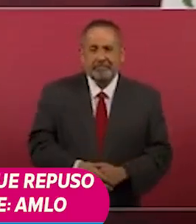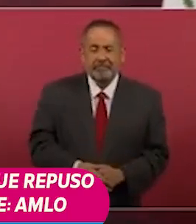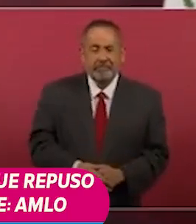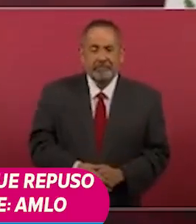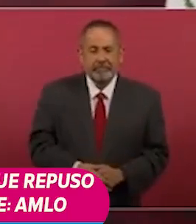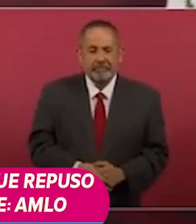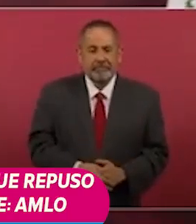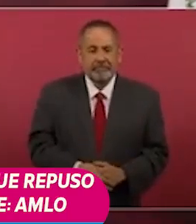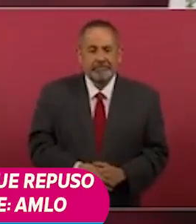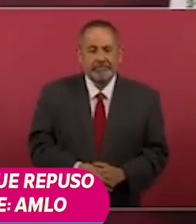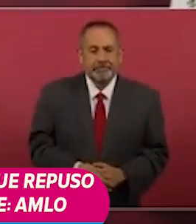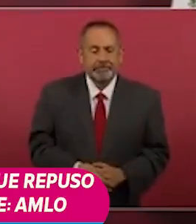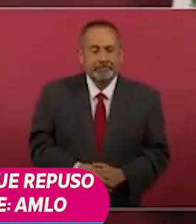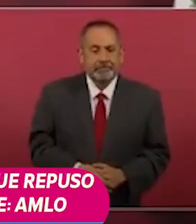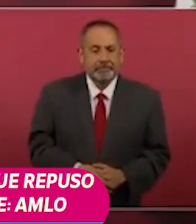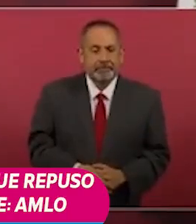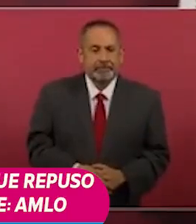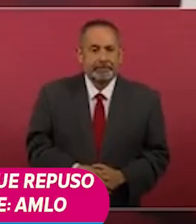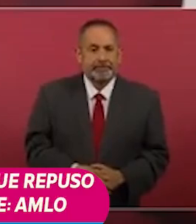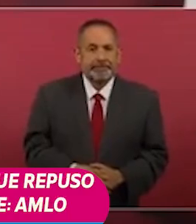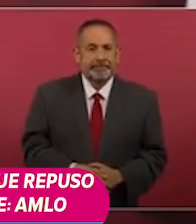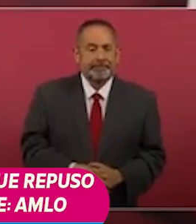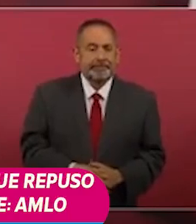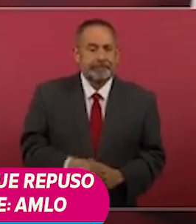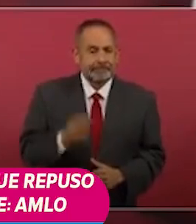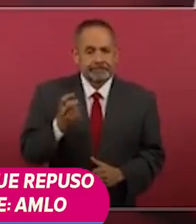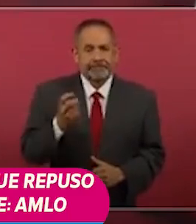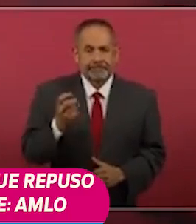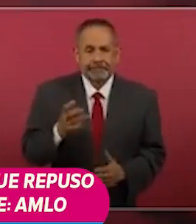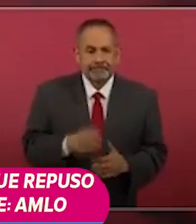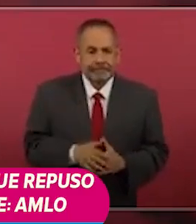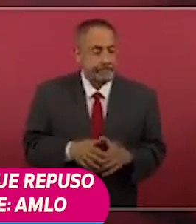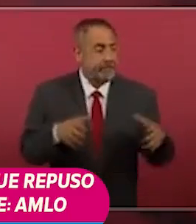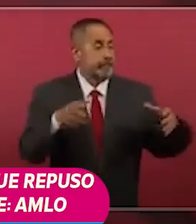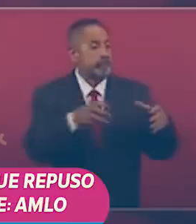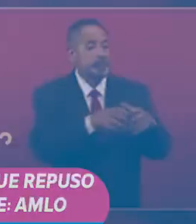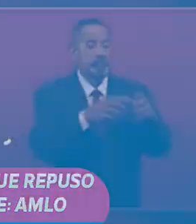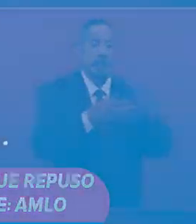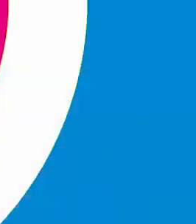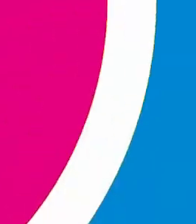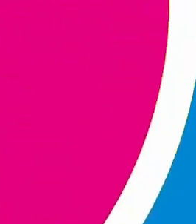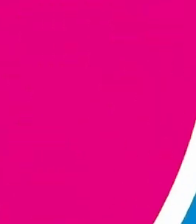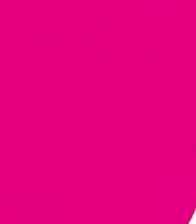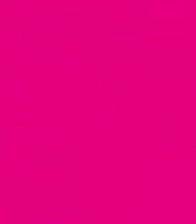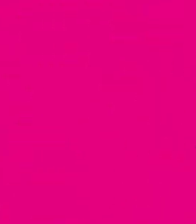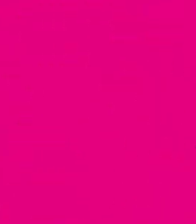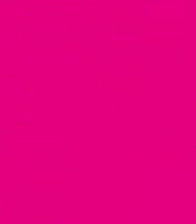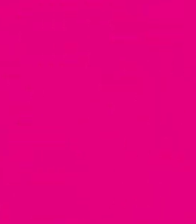Entonces, están en show todavía.